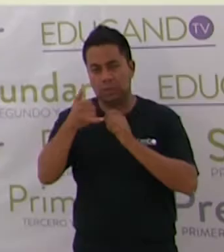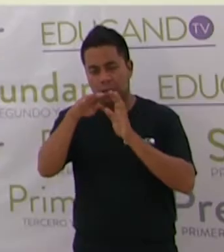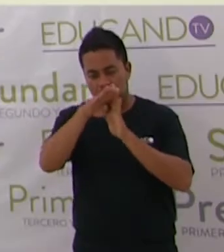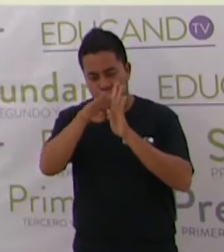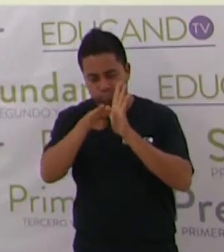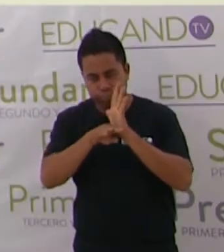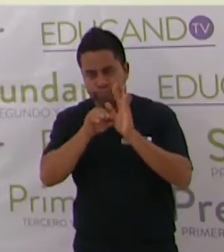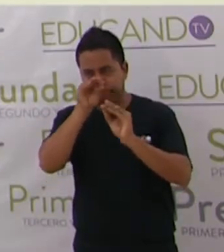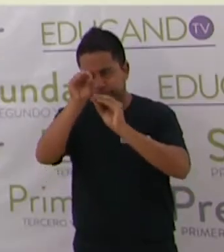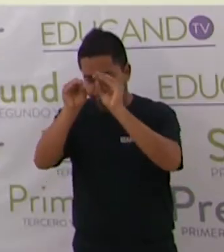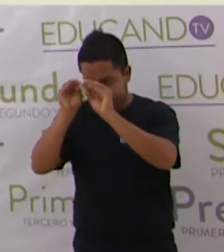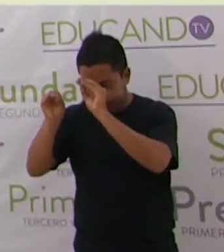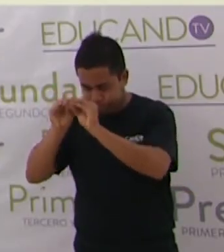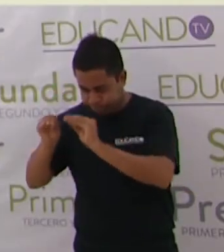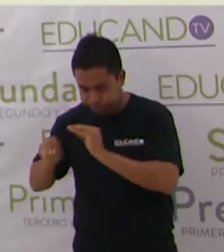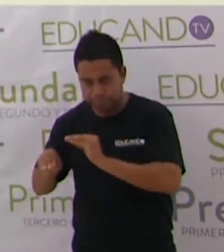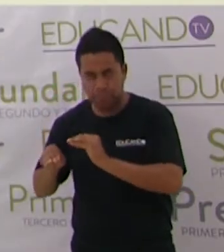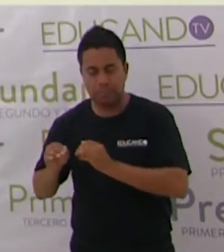¿Sí?